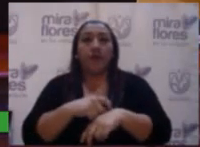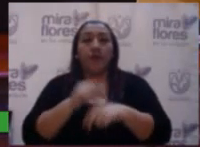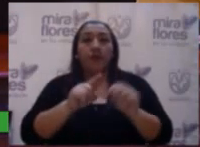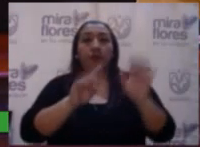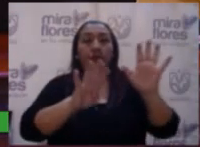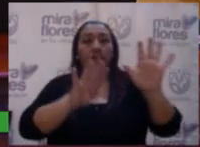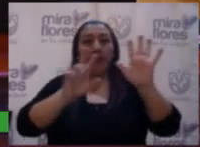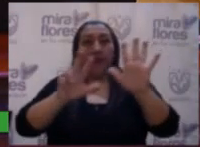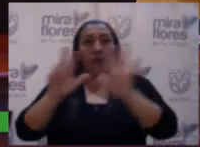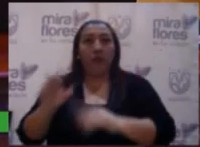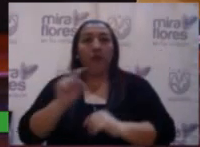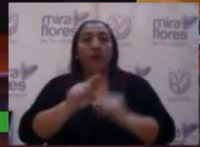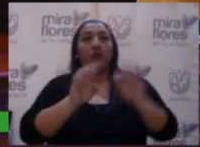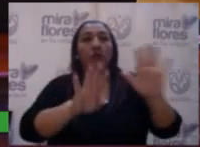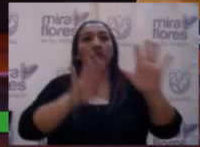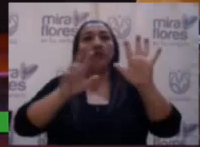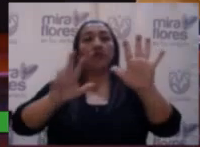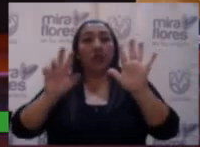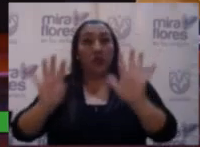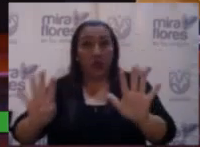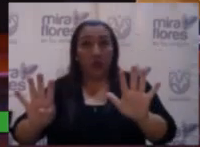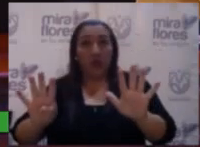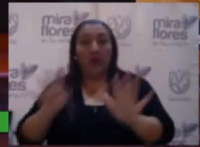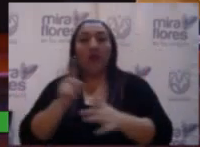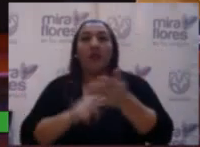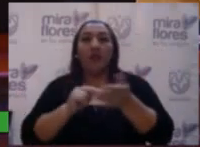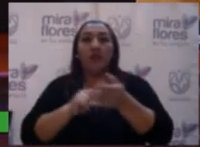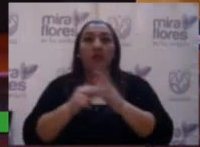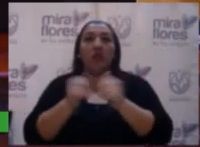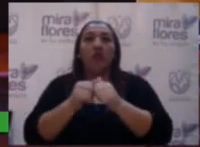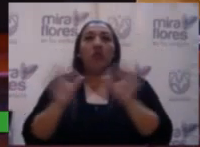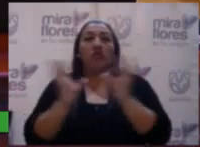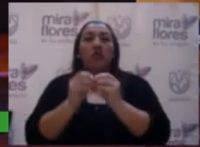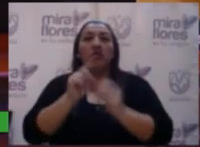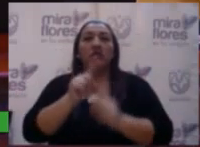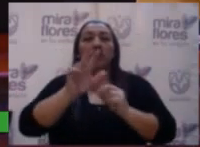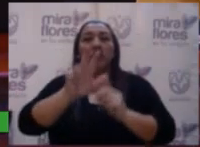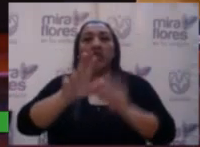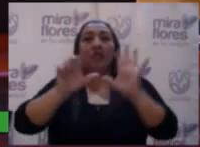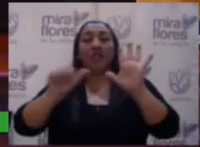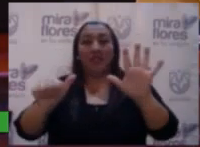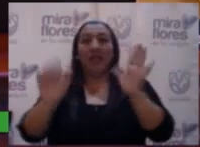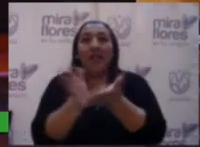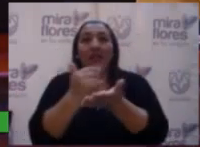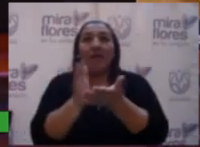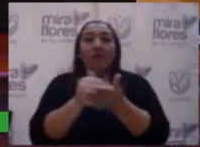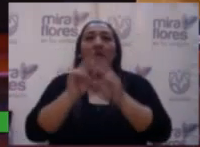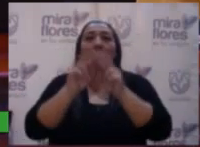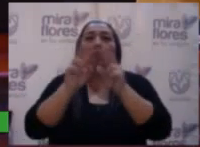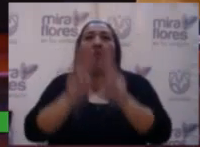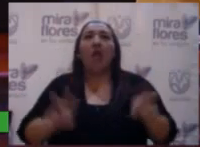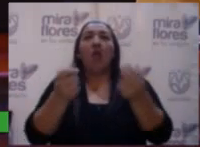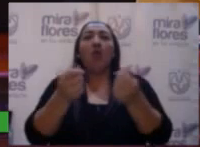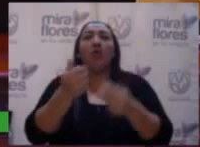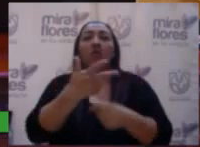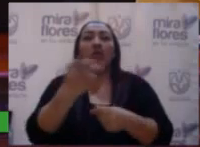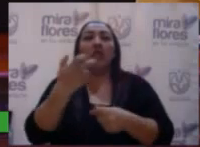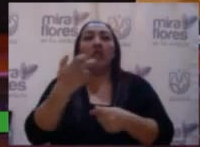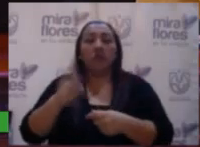1988 1989 consistente en el total de 136 ejemplares valorizados en tres mil